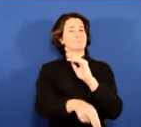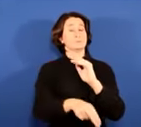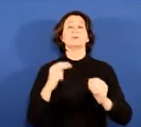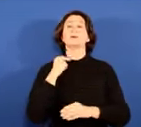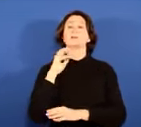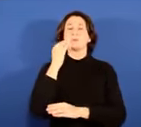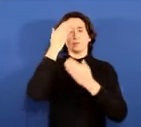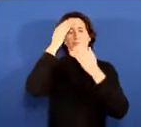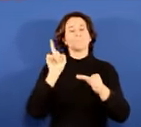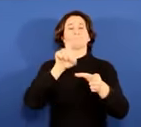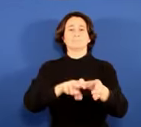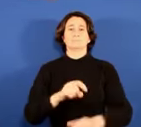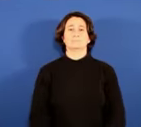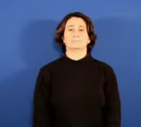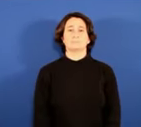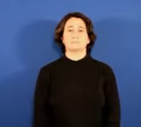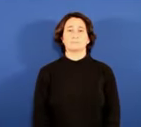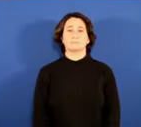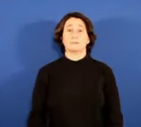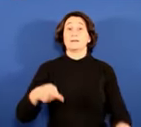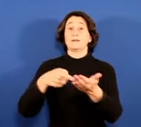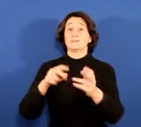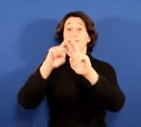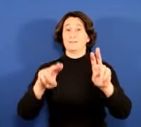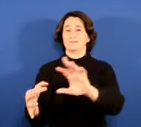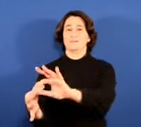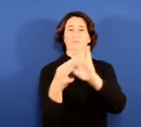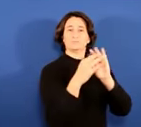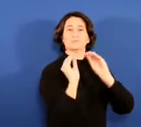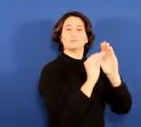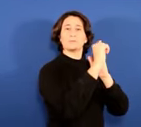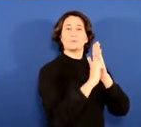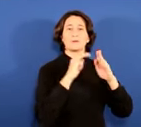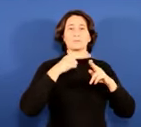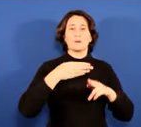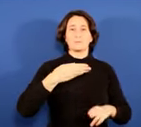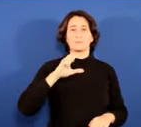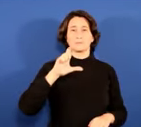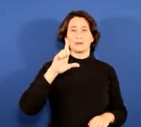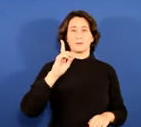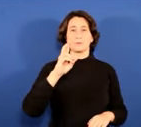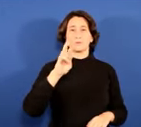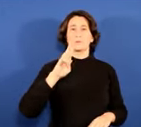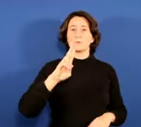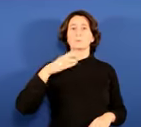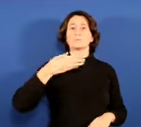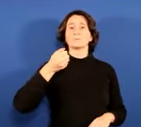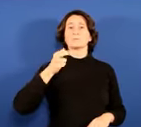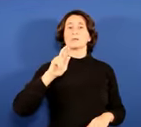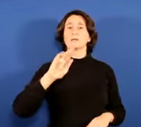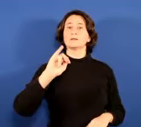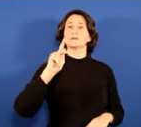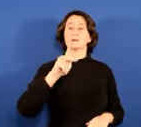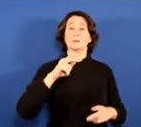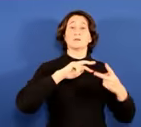programa integral de acciones que se desarrollan a lo largo de todo el año y que cuenta con la participación activa de los ayuntamientos, centros